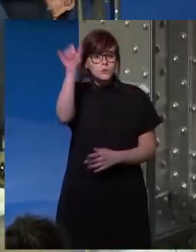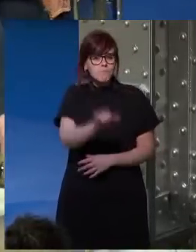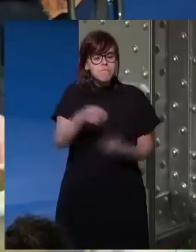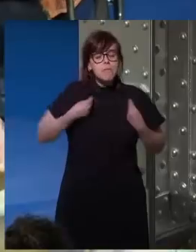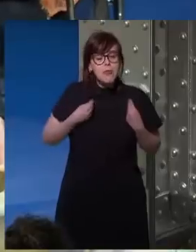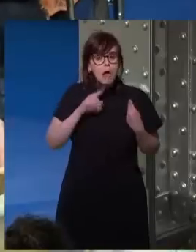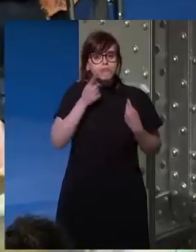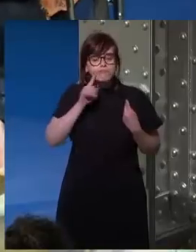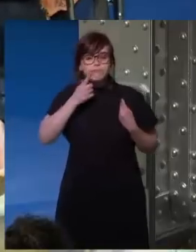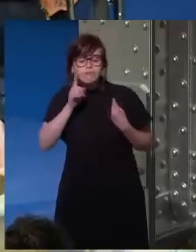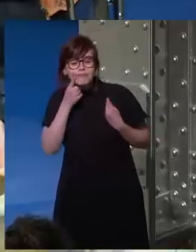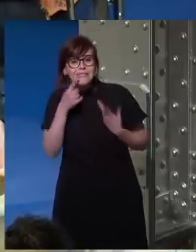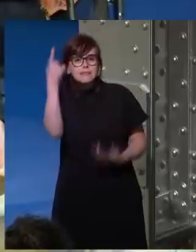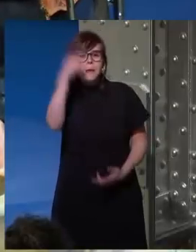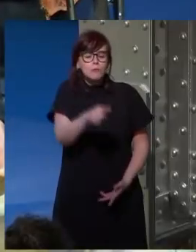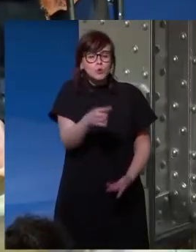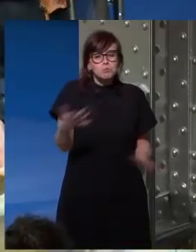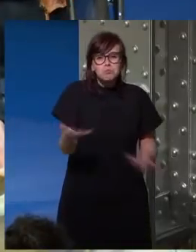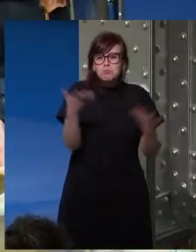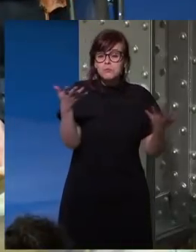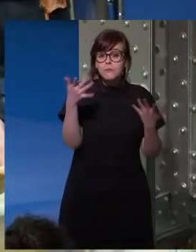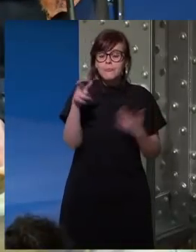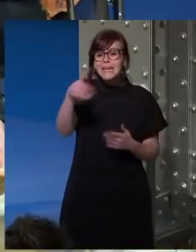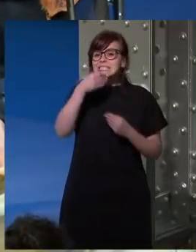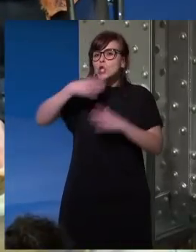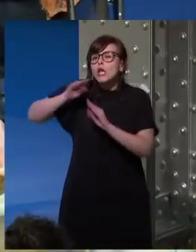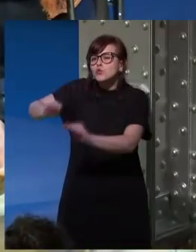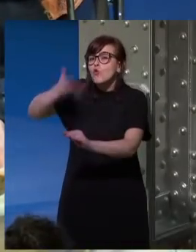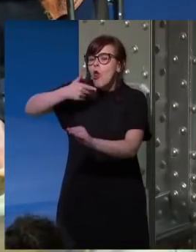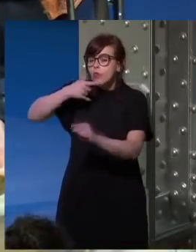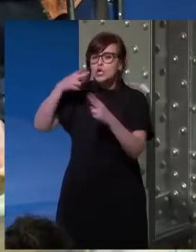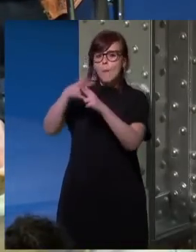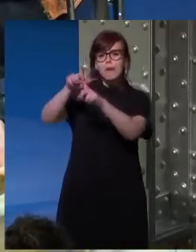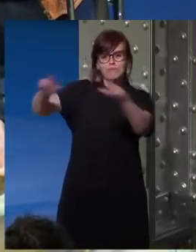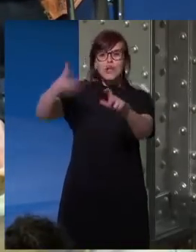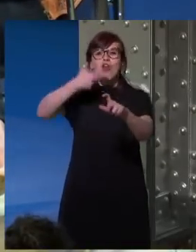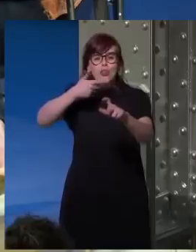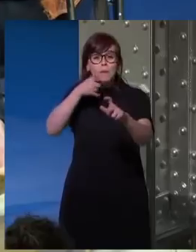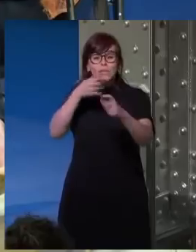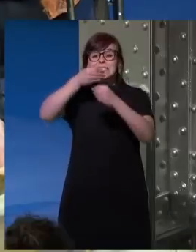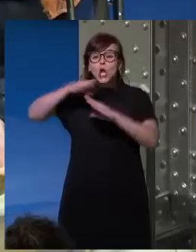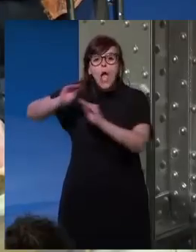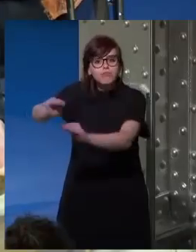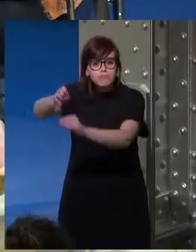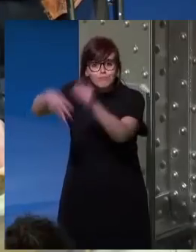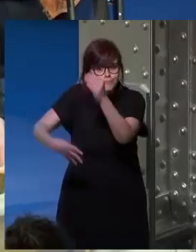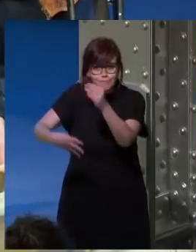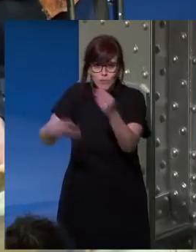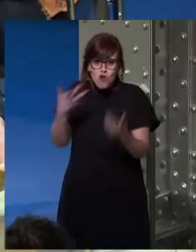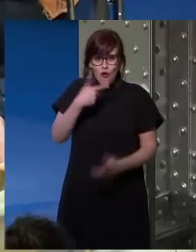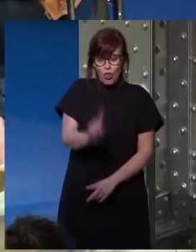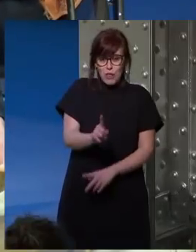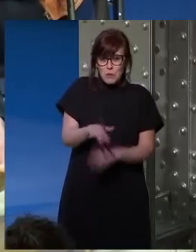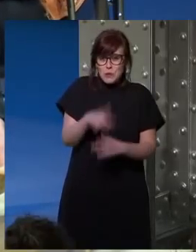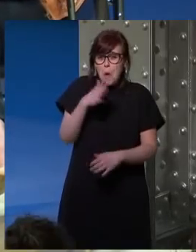largo de nuestras vidas? Sabemos cuál fue su historia, cuál fue su lucha, y realmente te das cuenta que son mínimas, ¿no? Que las puedes